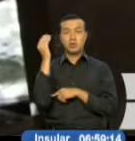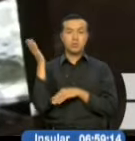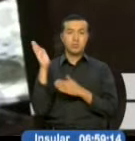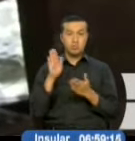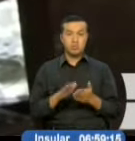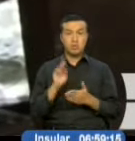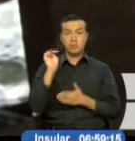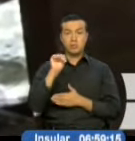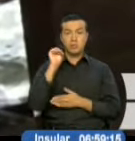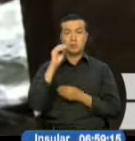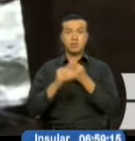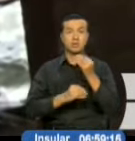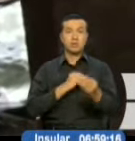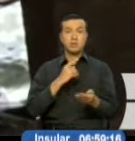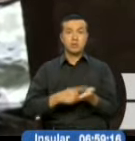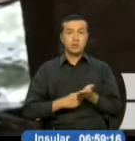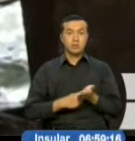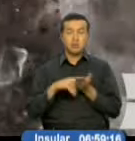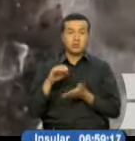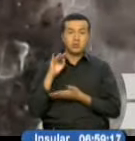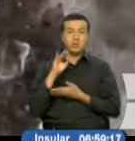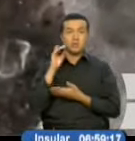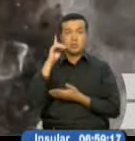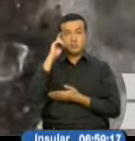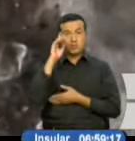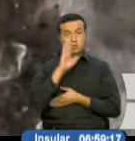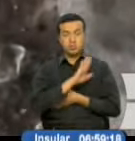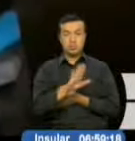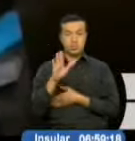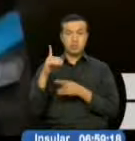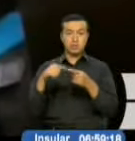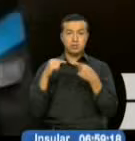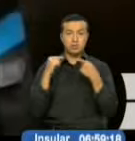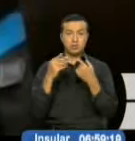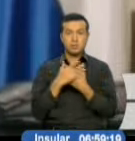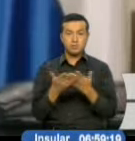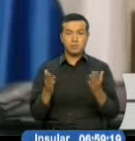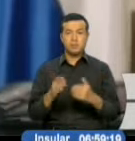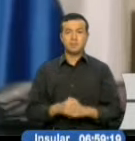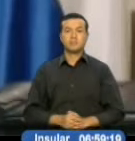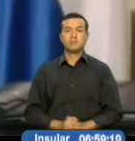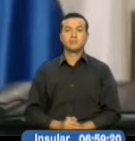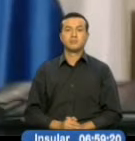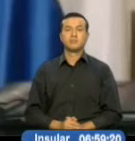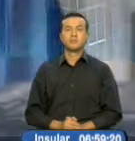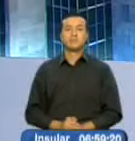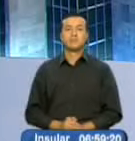Este martes se prevé una reunión entre el representante del gobierno y la oposición.